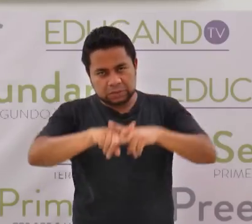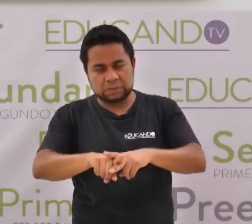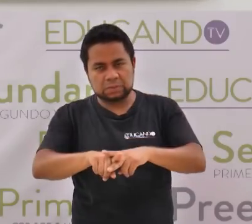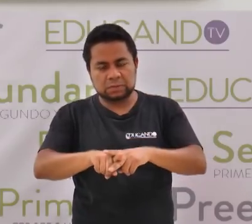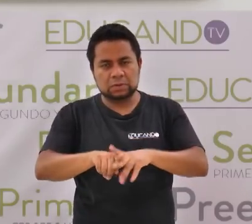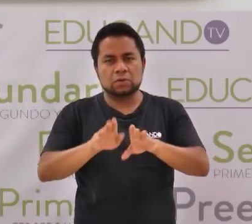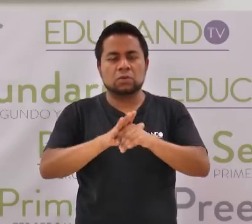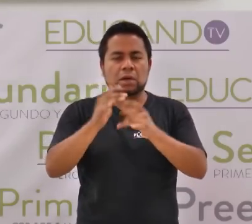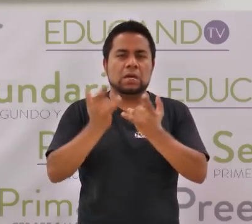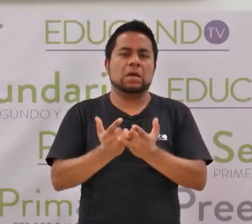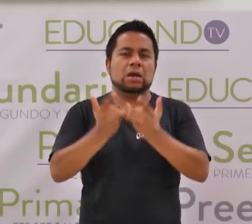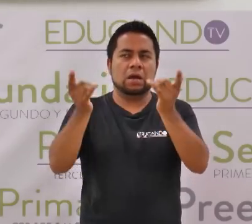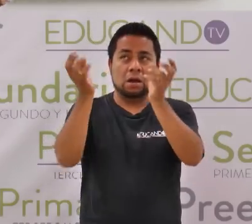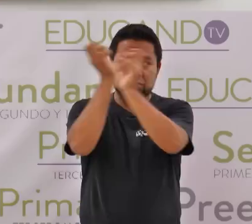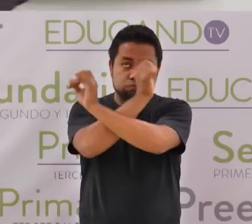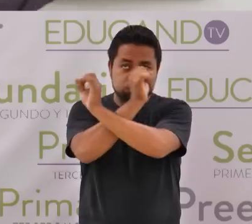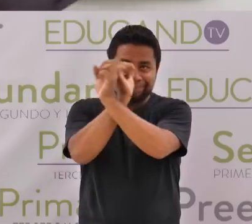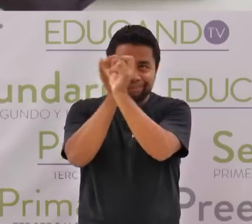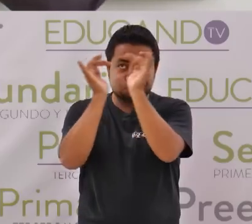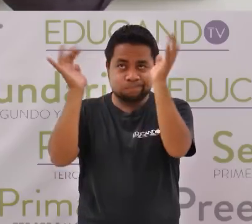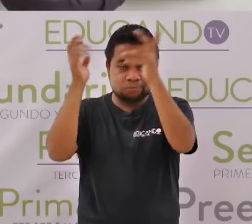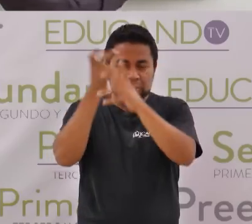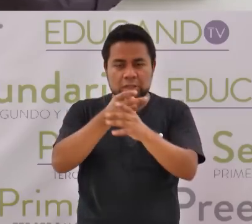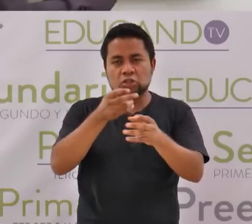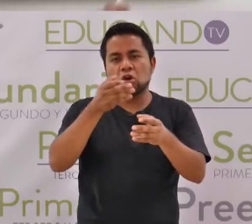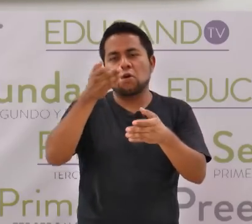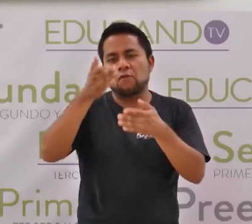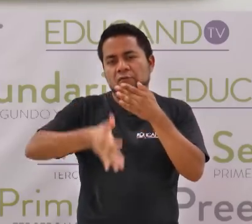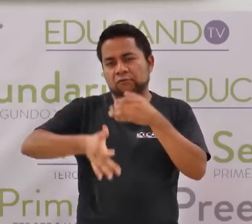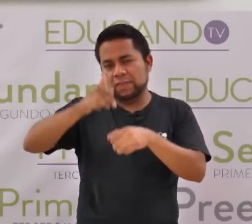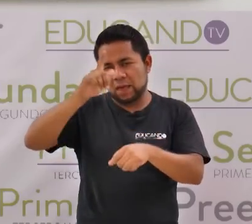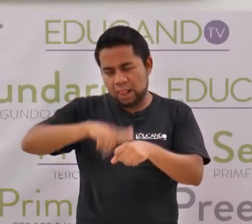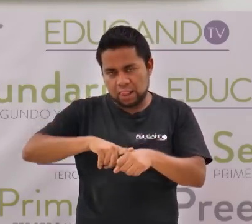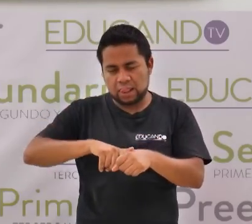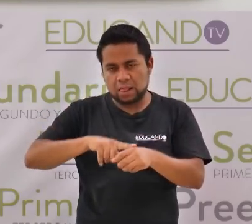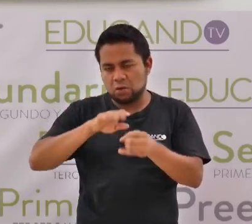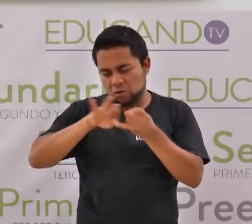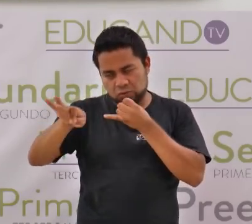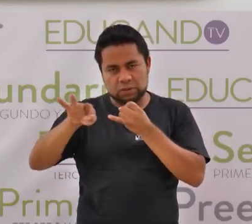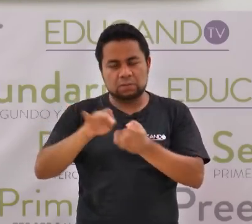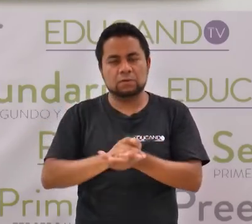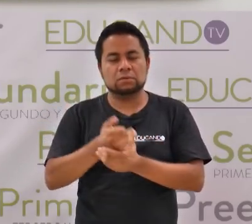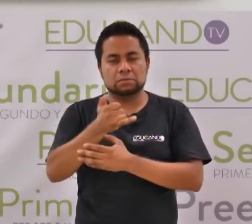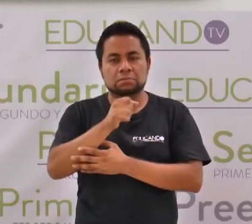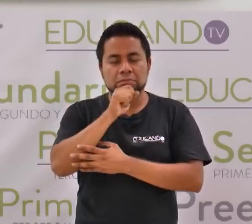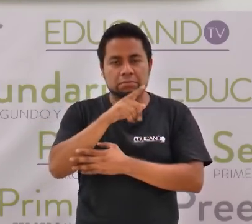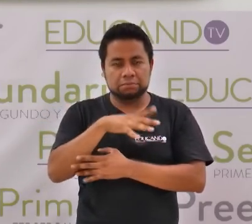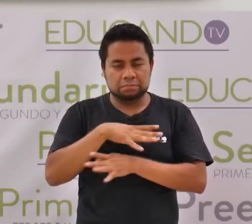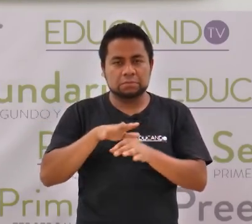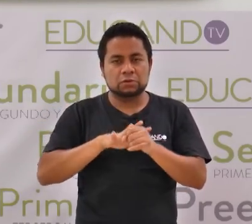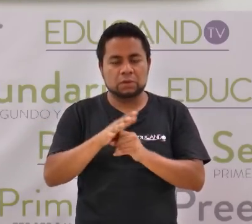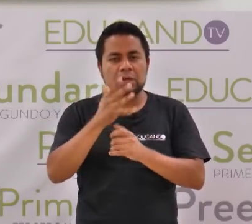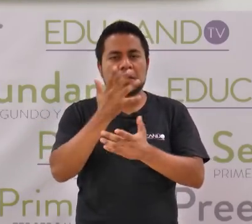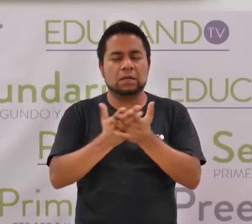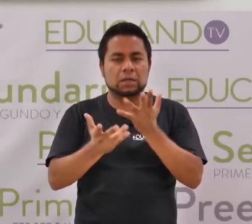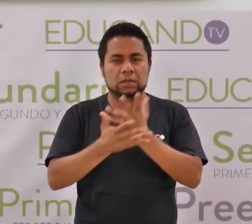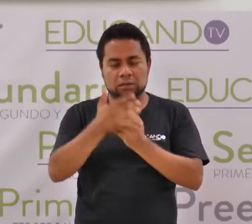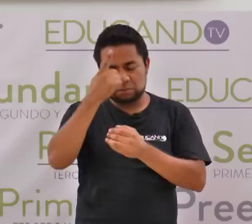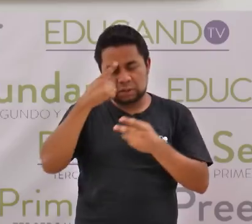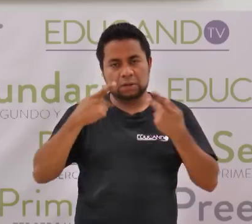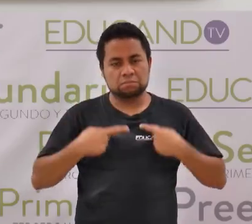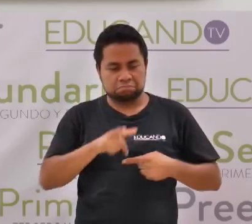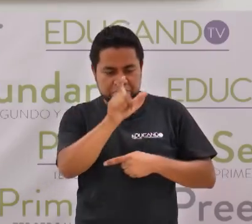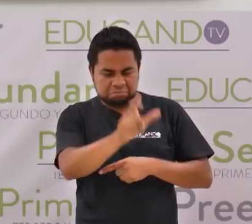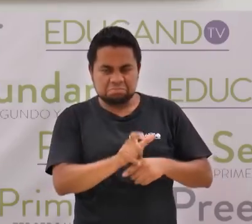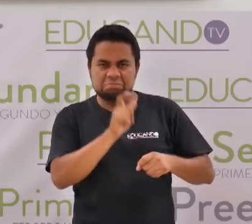inicia la historieta, este es el final. Y aquí va a haber una acción de